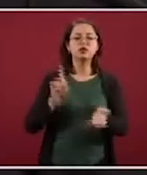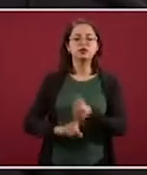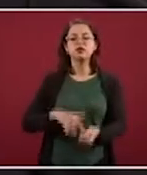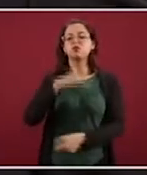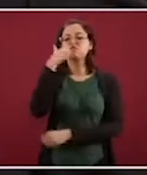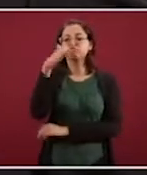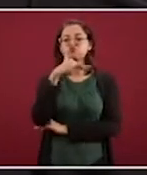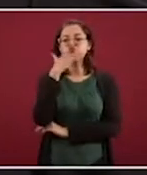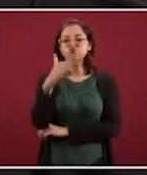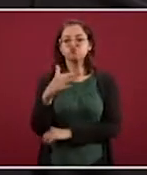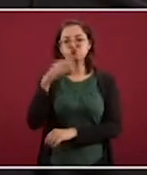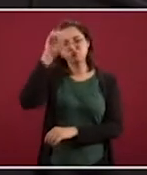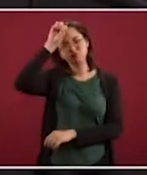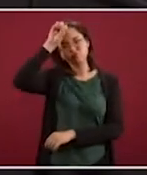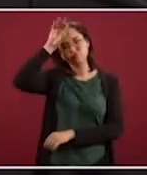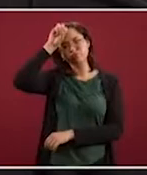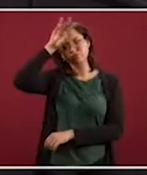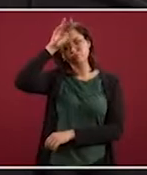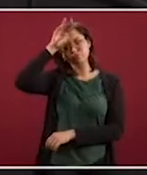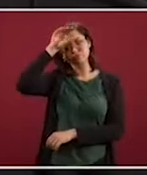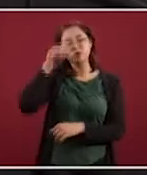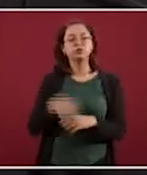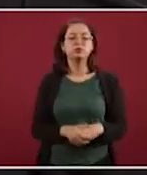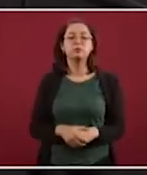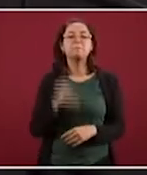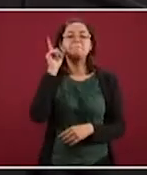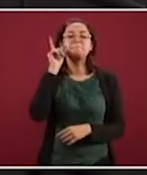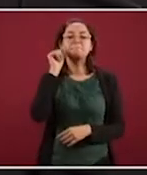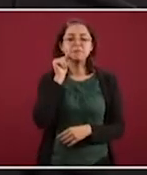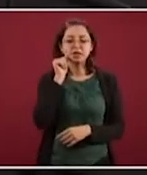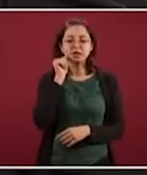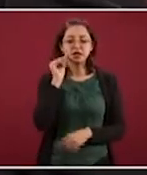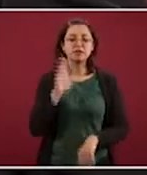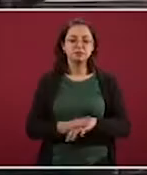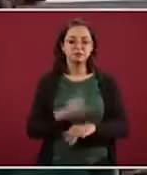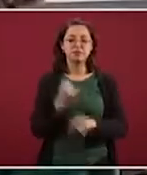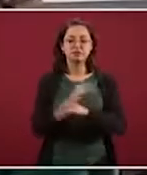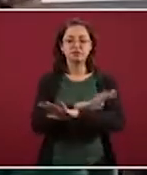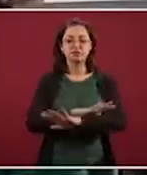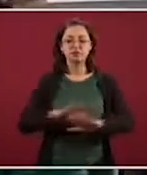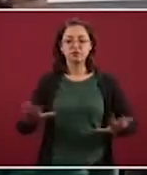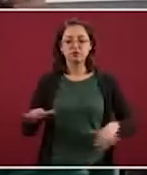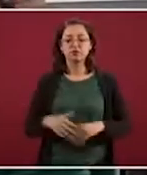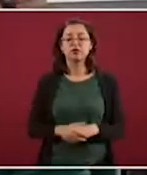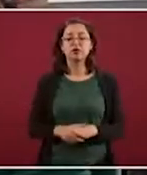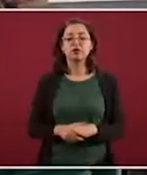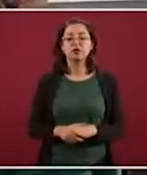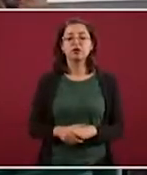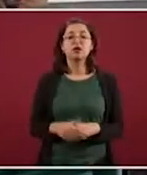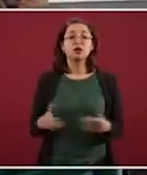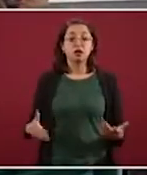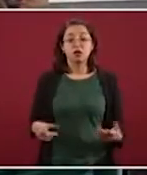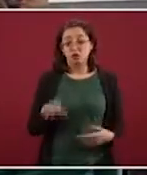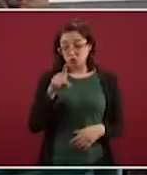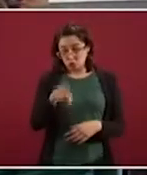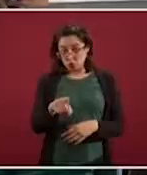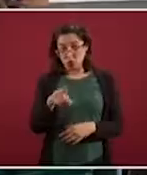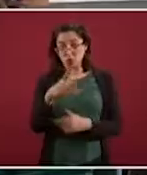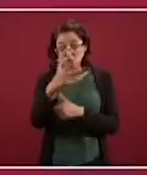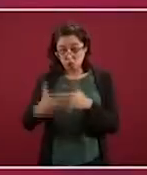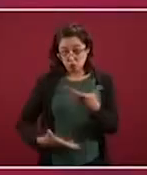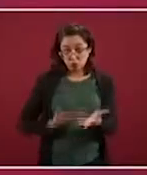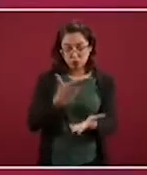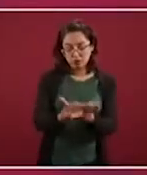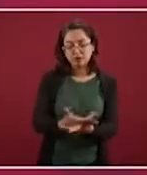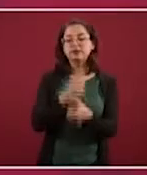contaminación minera. Mañana vamos a informar sobre esto. Y agregamos lo que tú estás ahora